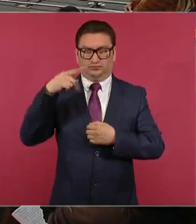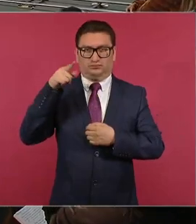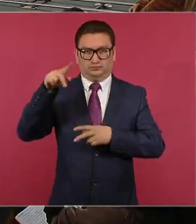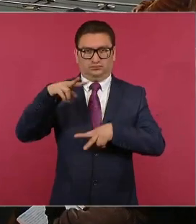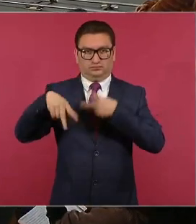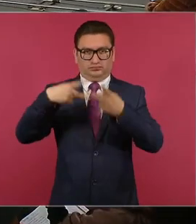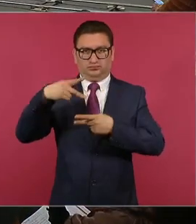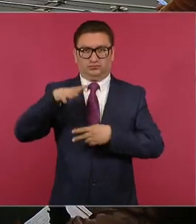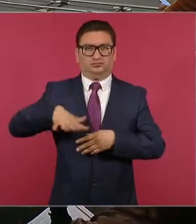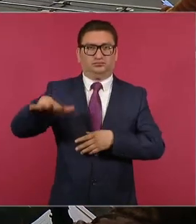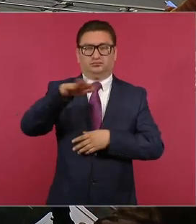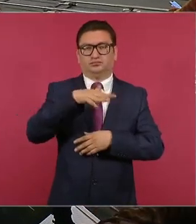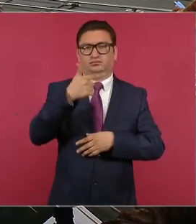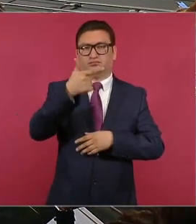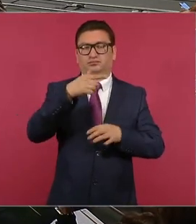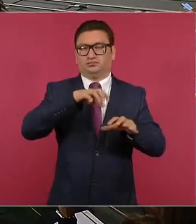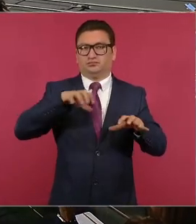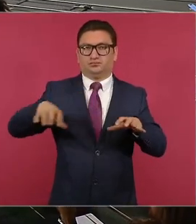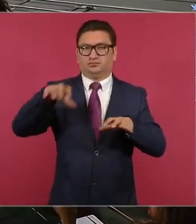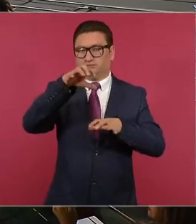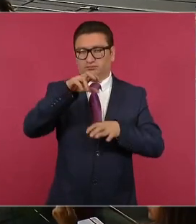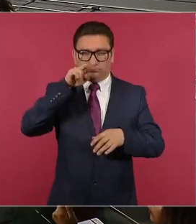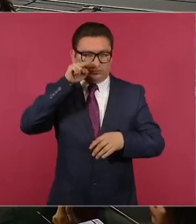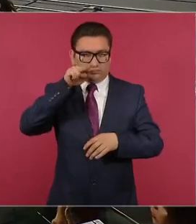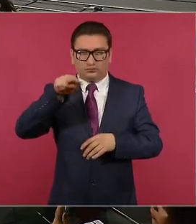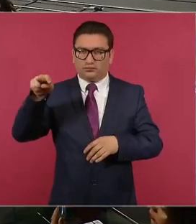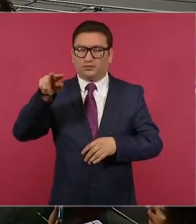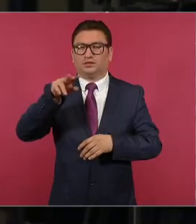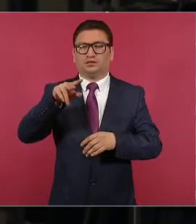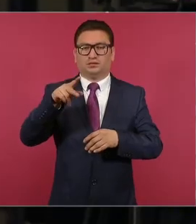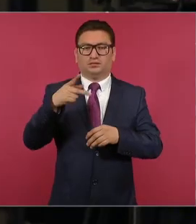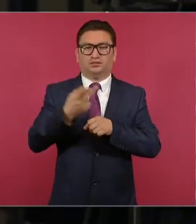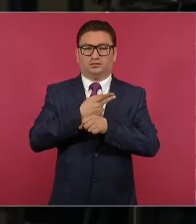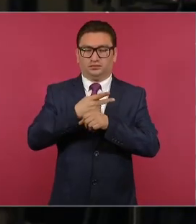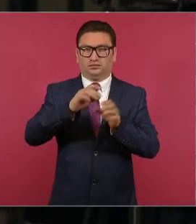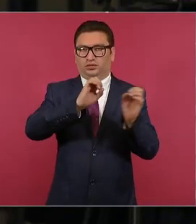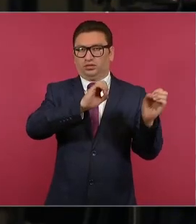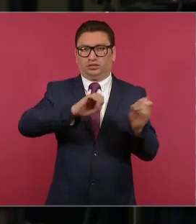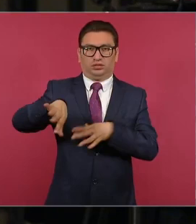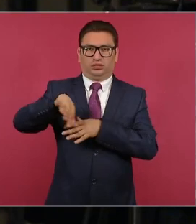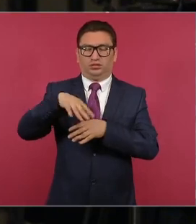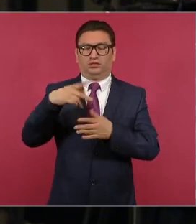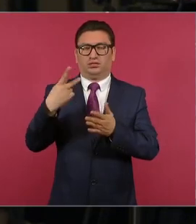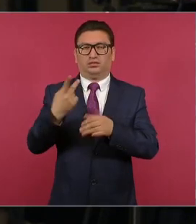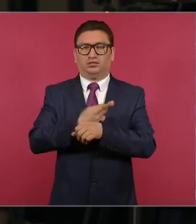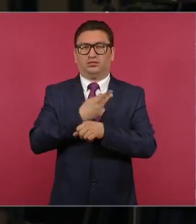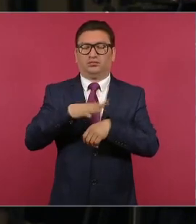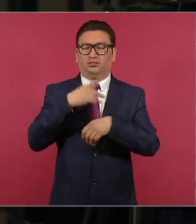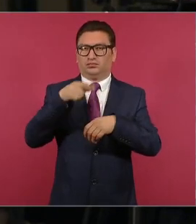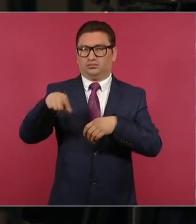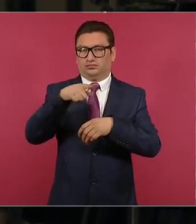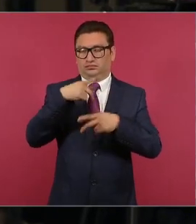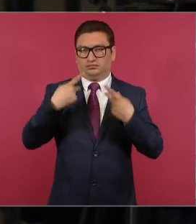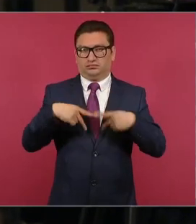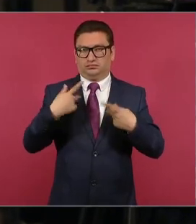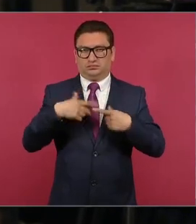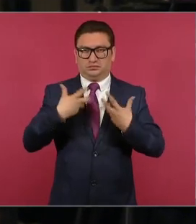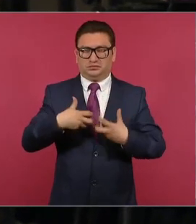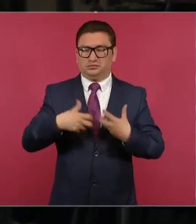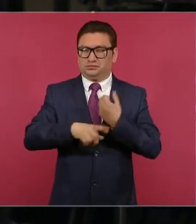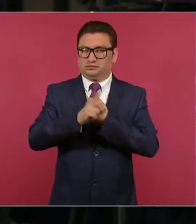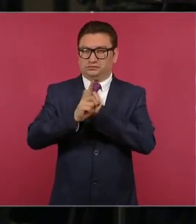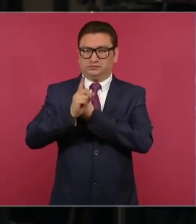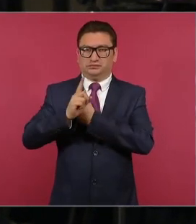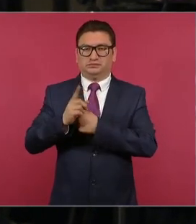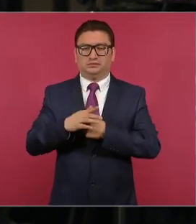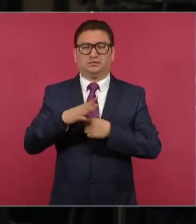y recorrimos solo 7 comunidades en donde observamos cómo el abandono golpea a la zona, a los habitantes de esa zona.